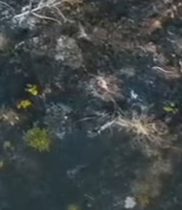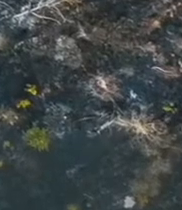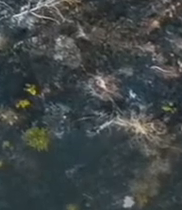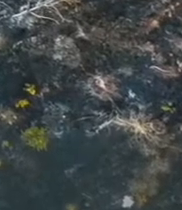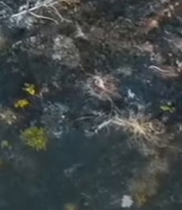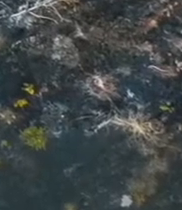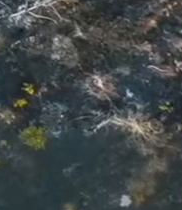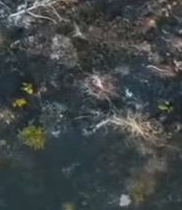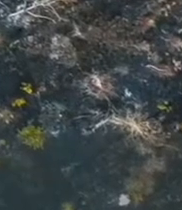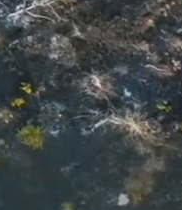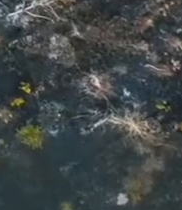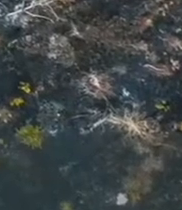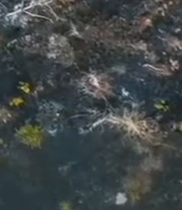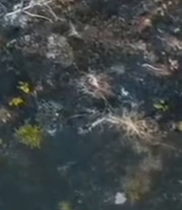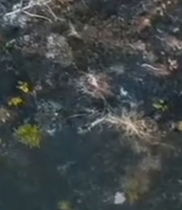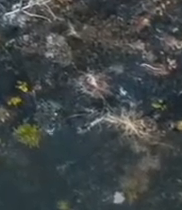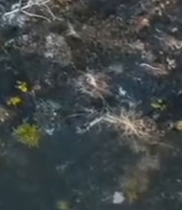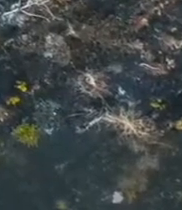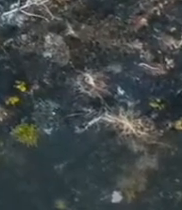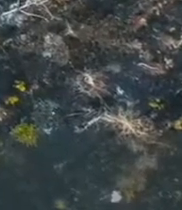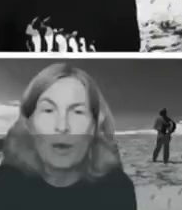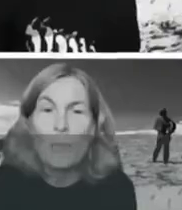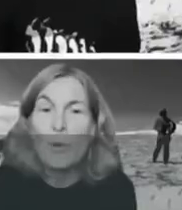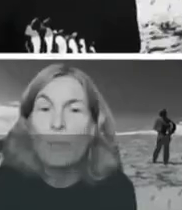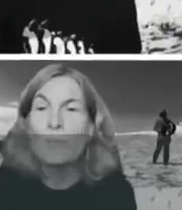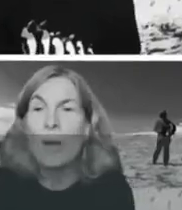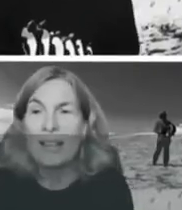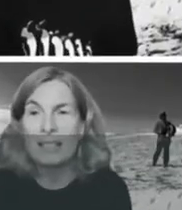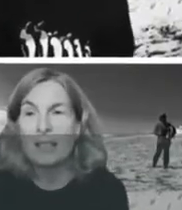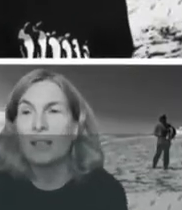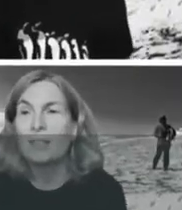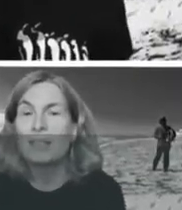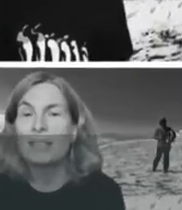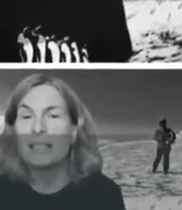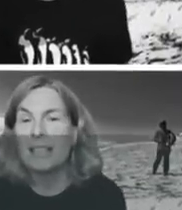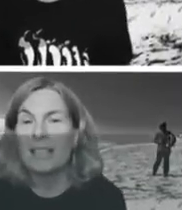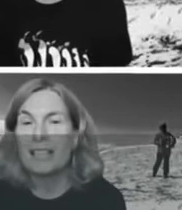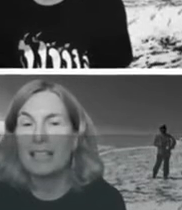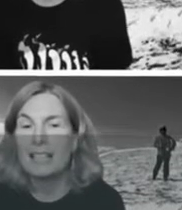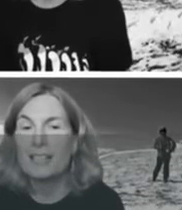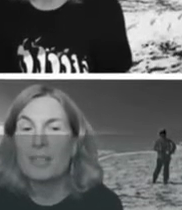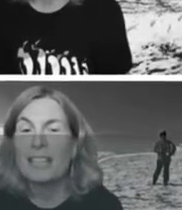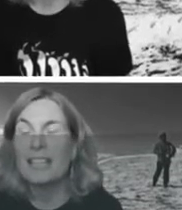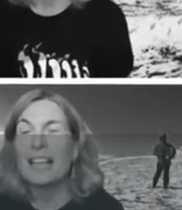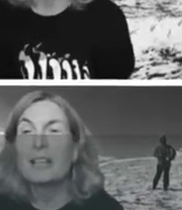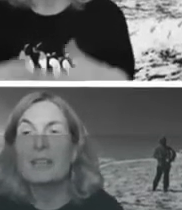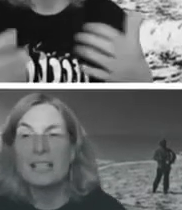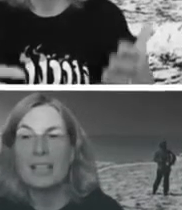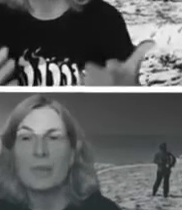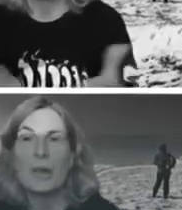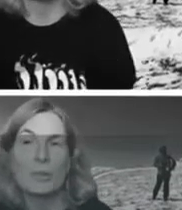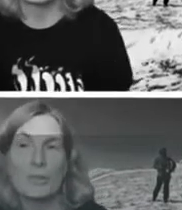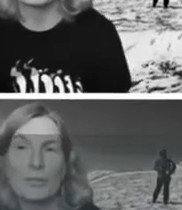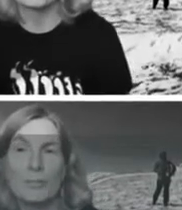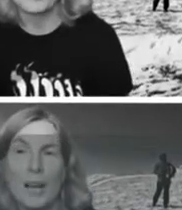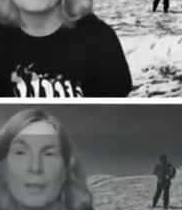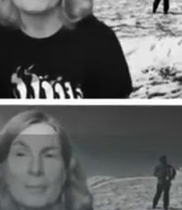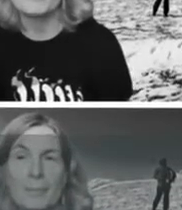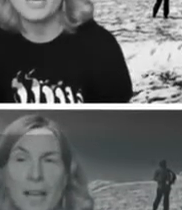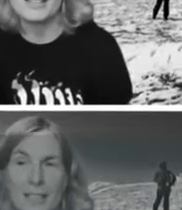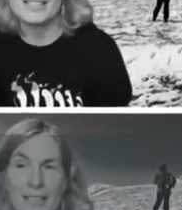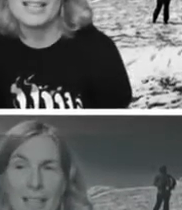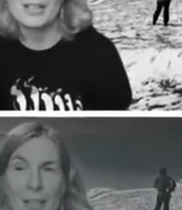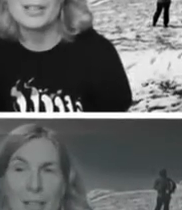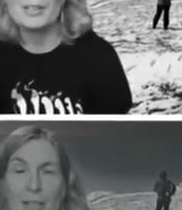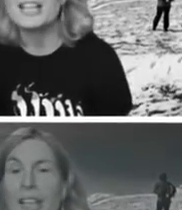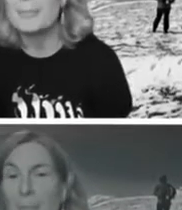musgos. Estas son pequeñas plantas de musgo con esporófitos con sus cápsulas. Y están creciendo mejor porque el